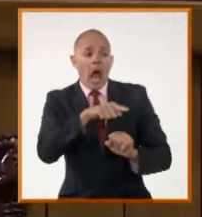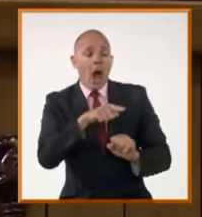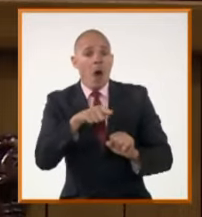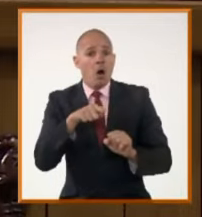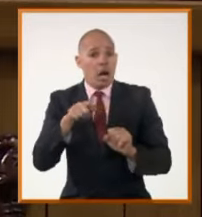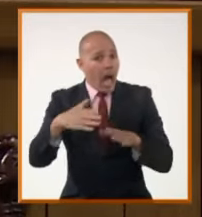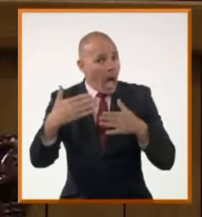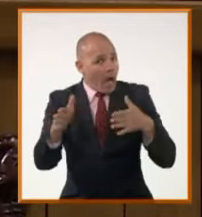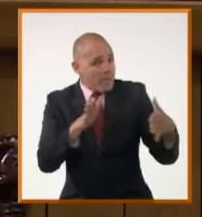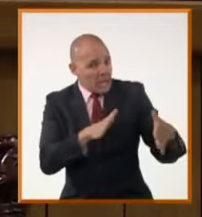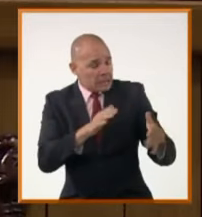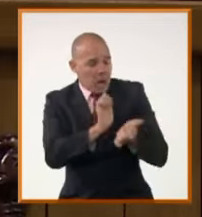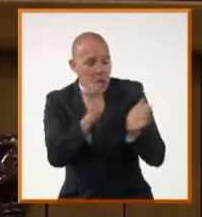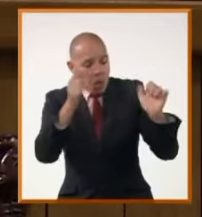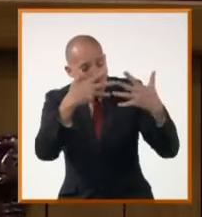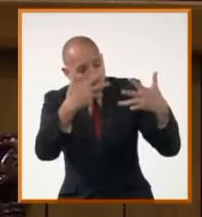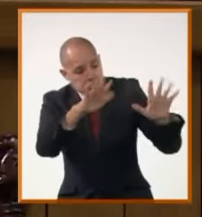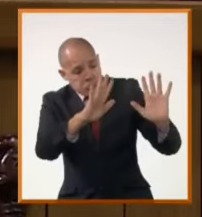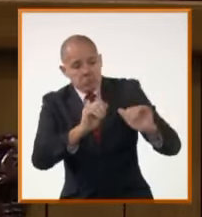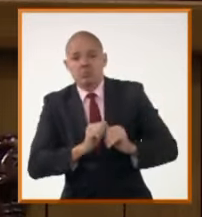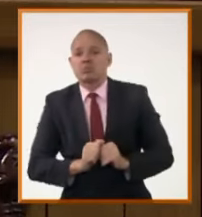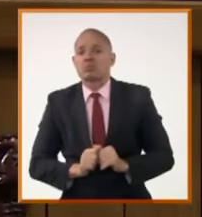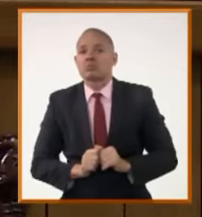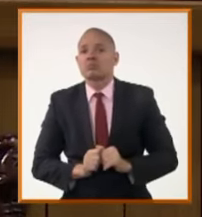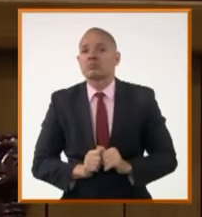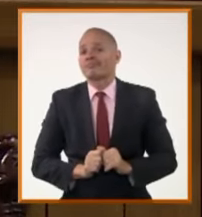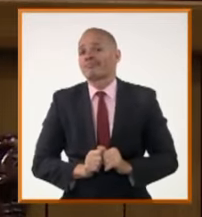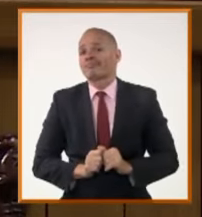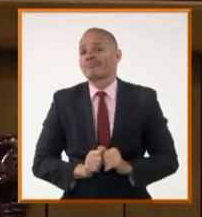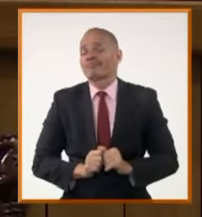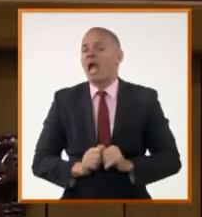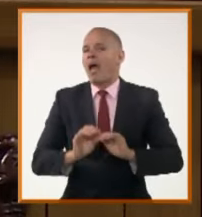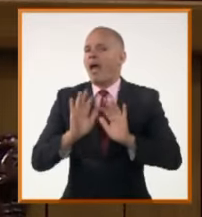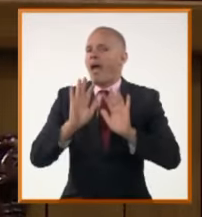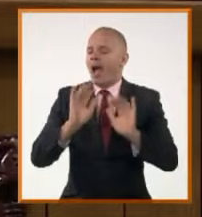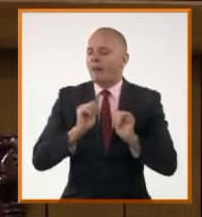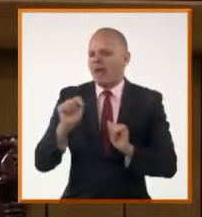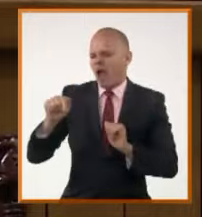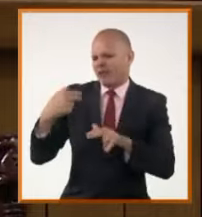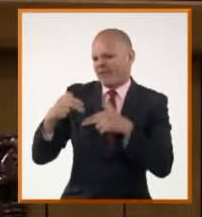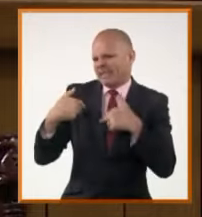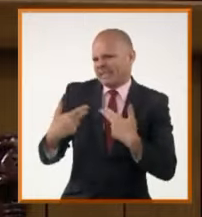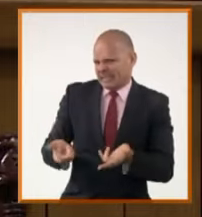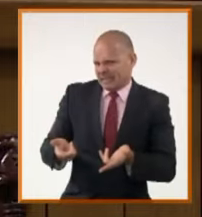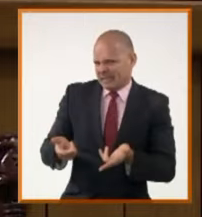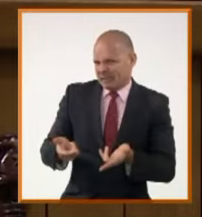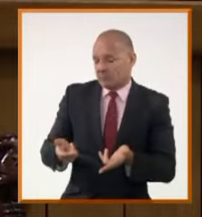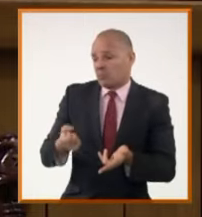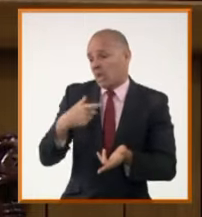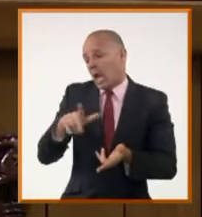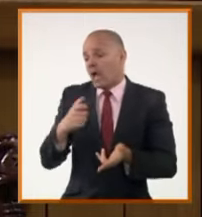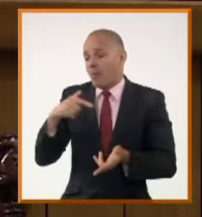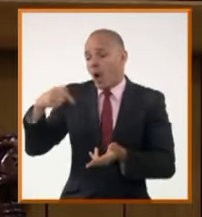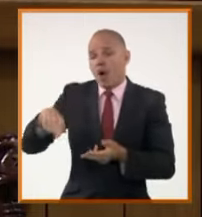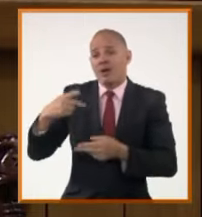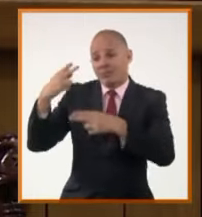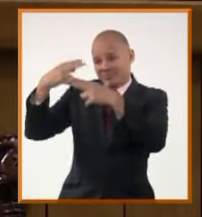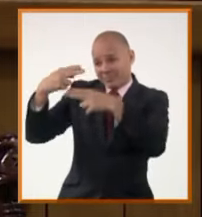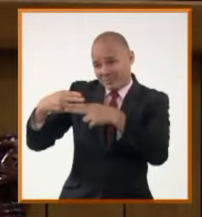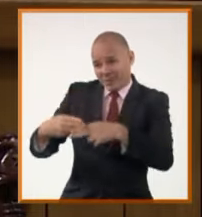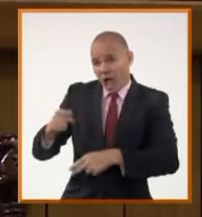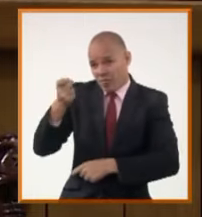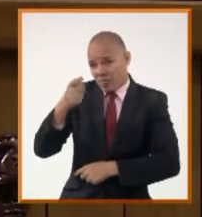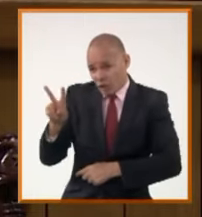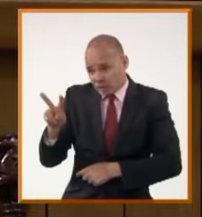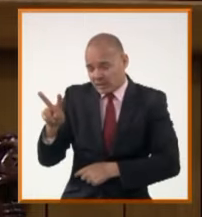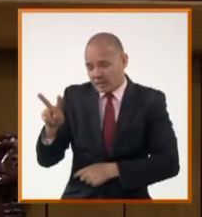eliminan y se ponen algunos requisitos de que certificar. Si tú eres capaz de fabricar tal cosa, que hoy yo le importo,